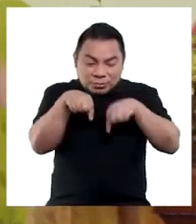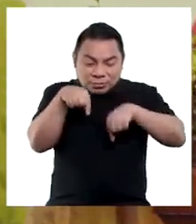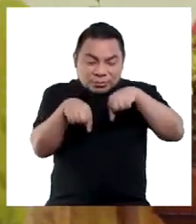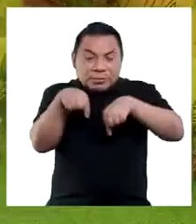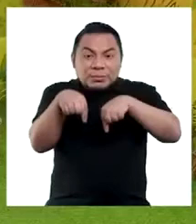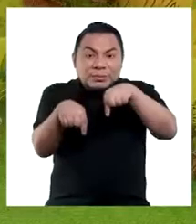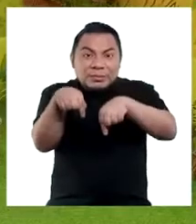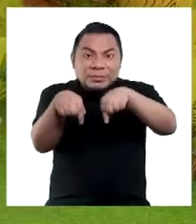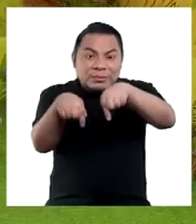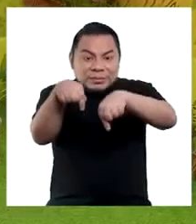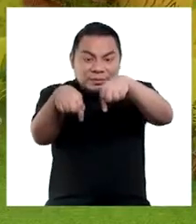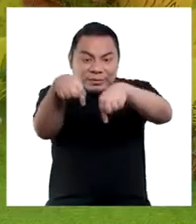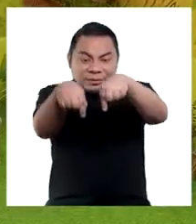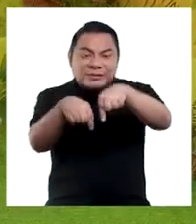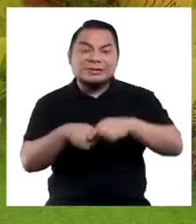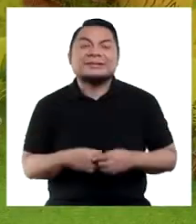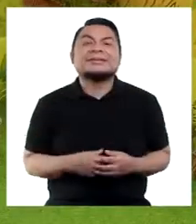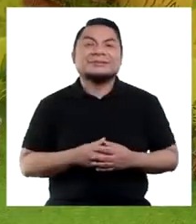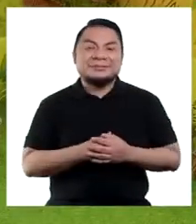pies